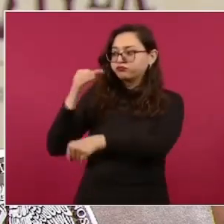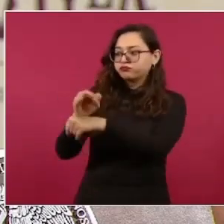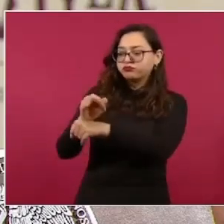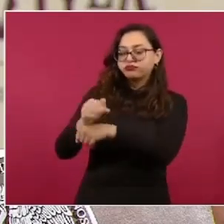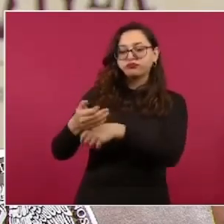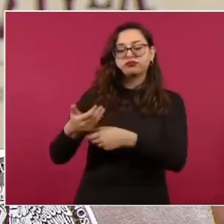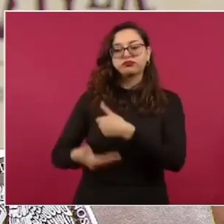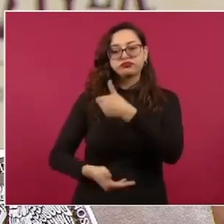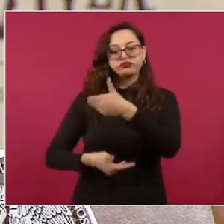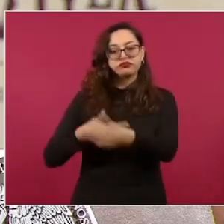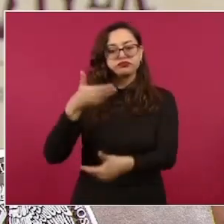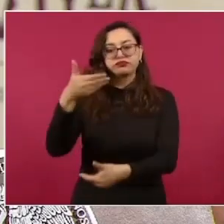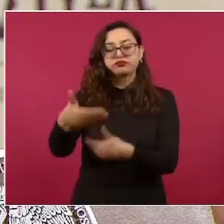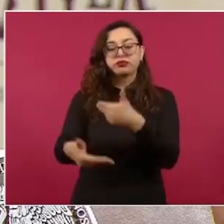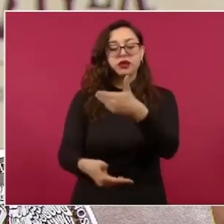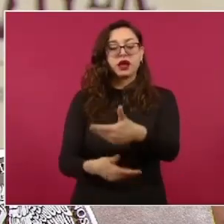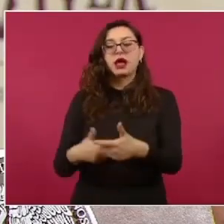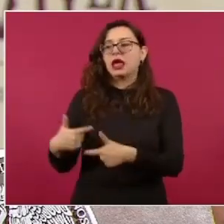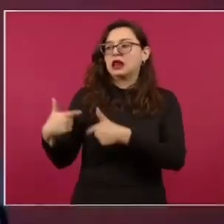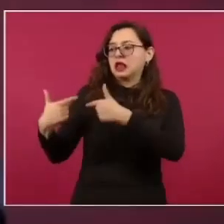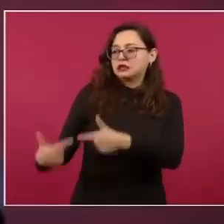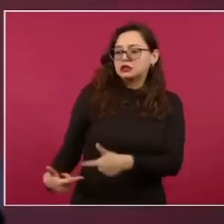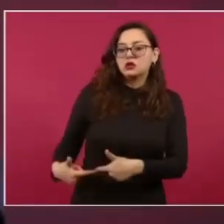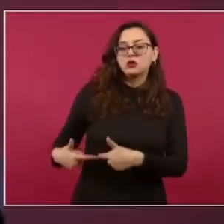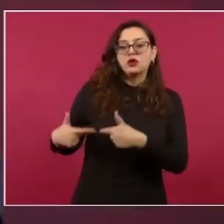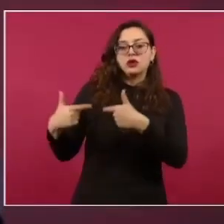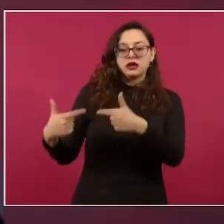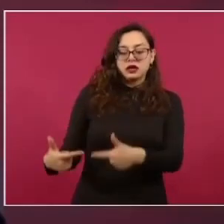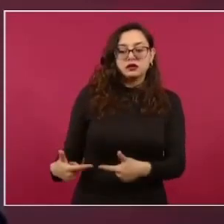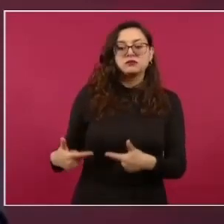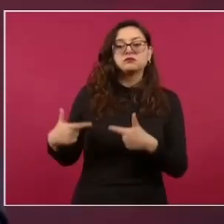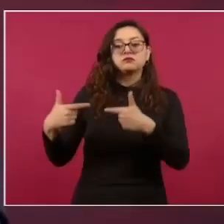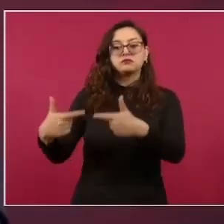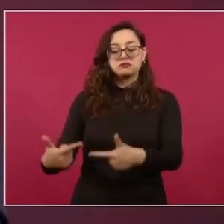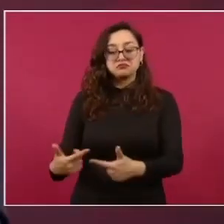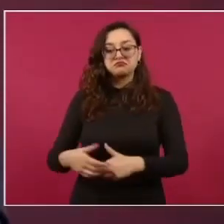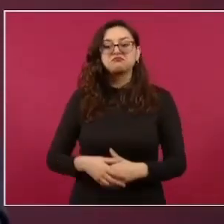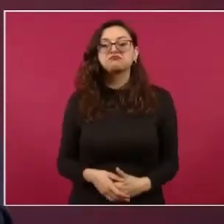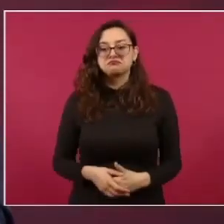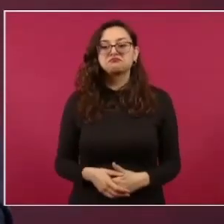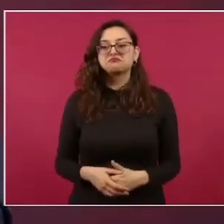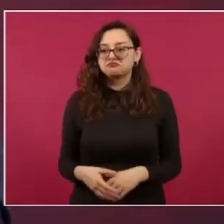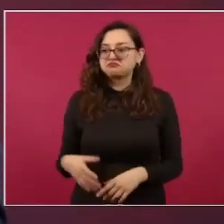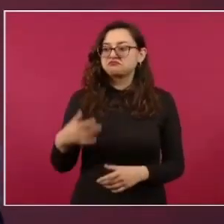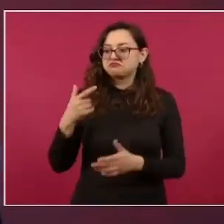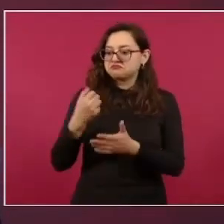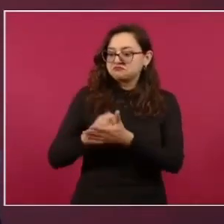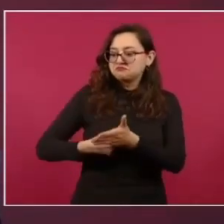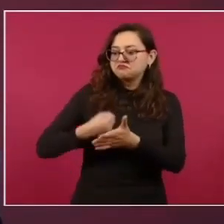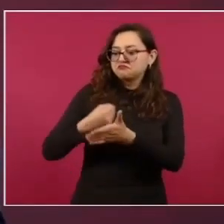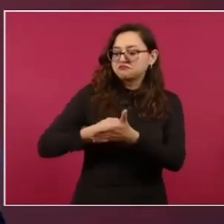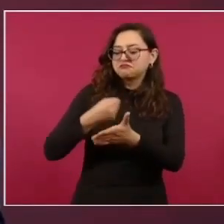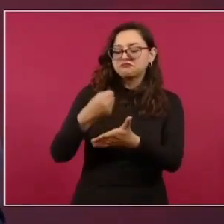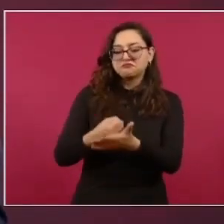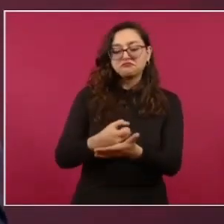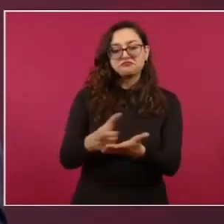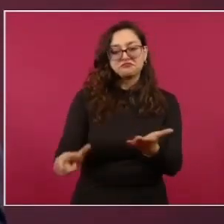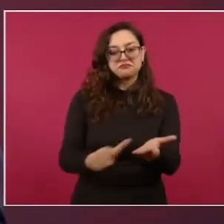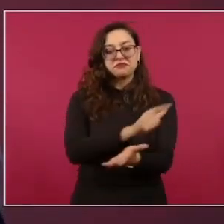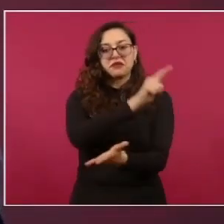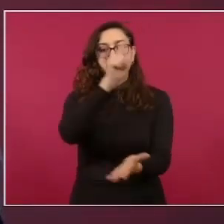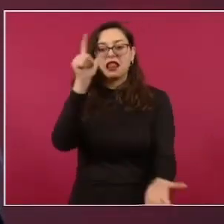y el arduo camino consolidaron con la publicación de la Ley del Seguro Social al Instituto,